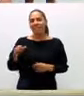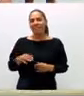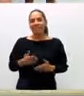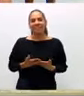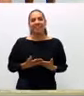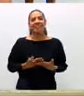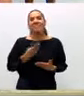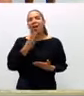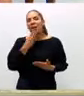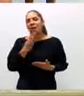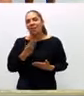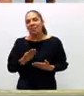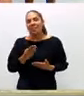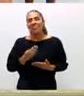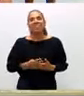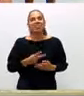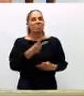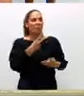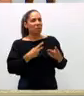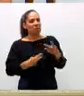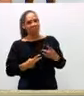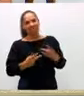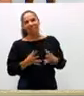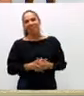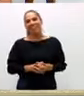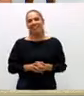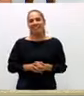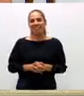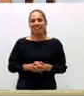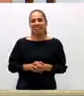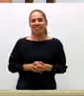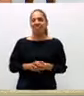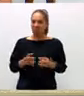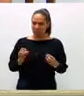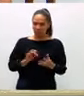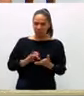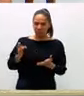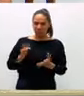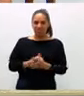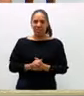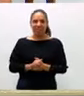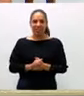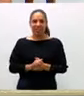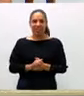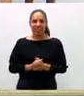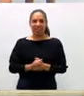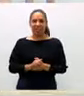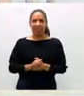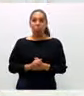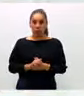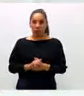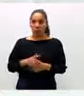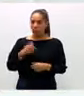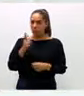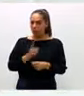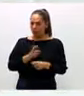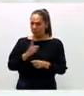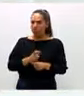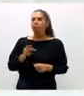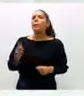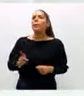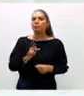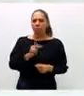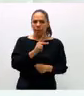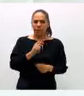Silvia. Buenas tardes, maestra. Bienvenida. Buenas tardes, Berta, gracias. Si les parece, voy a comenzar con la primera pregunta por parte de nuestra